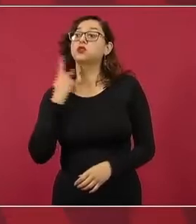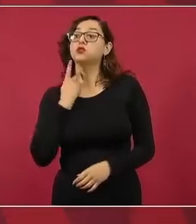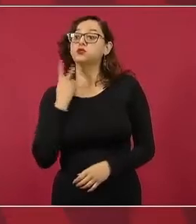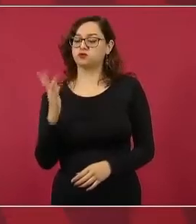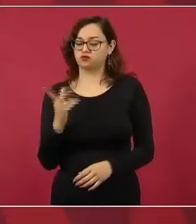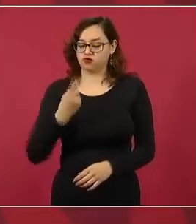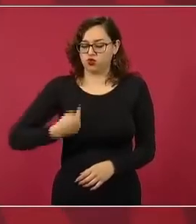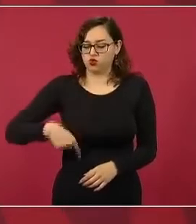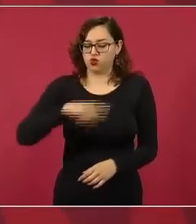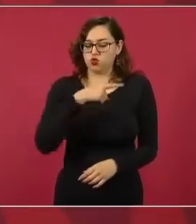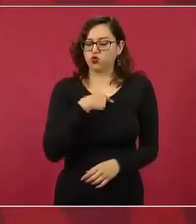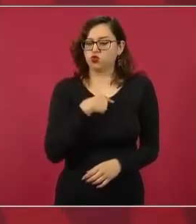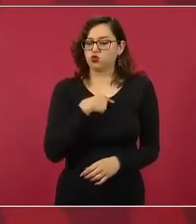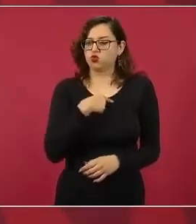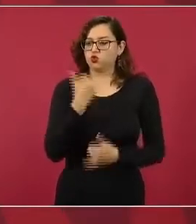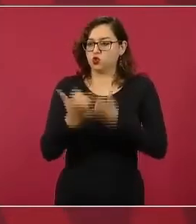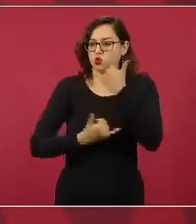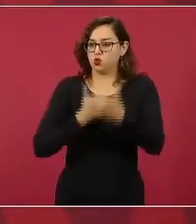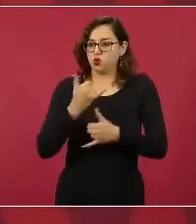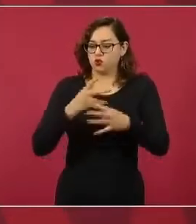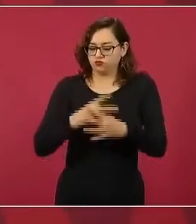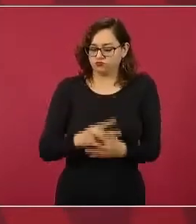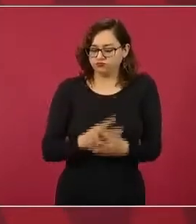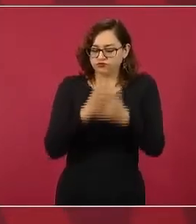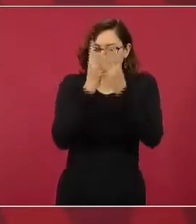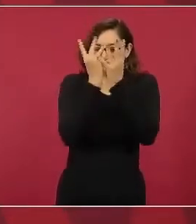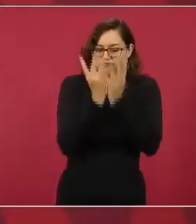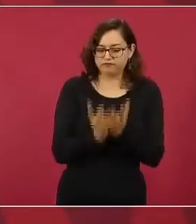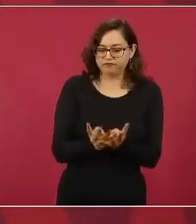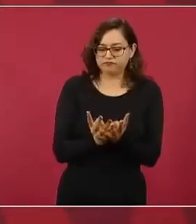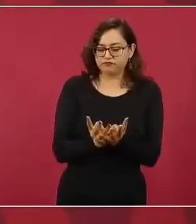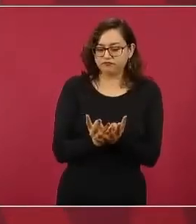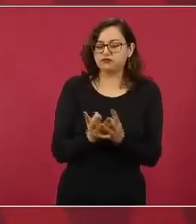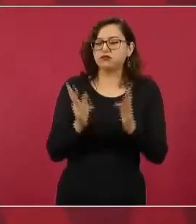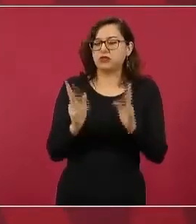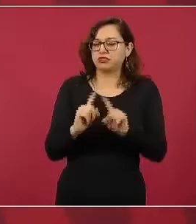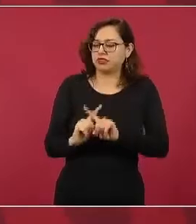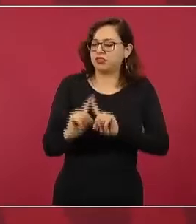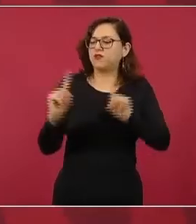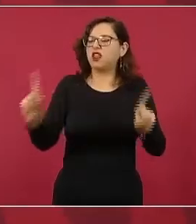y dice el Taur, porque pierde.